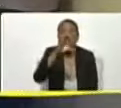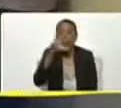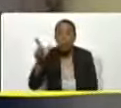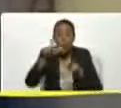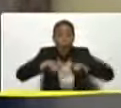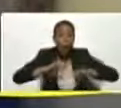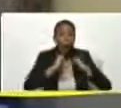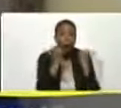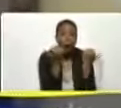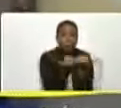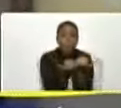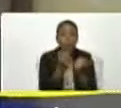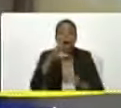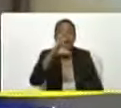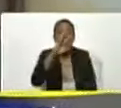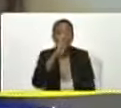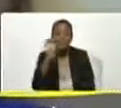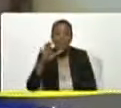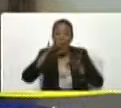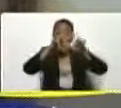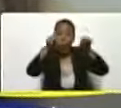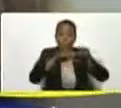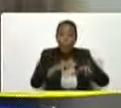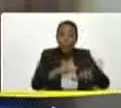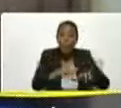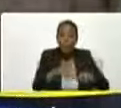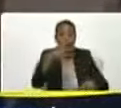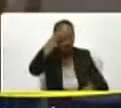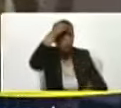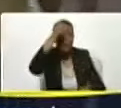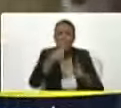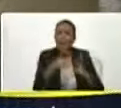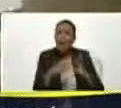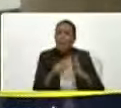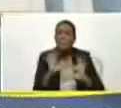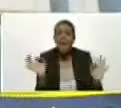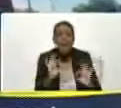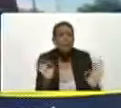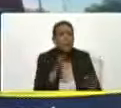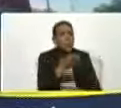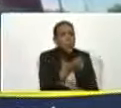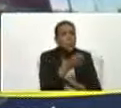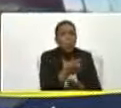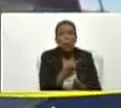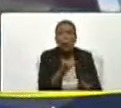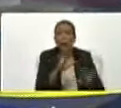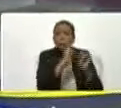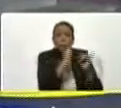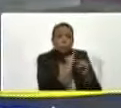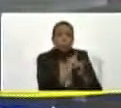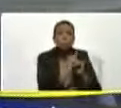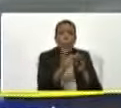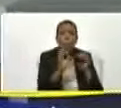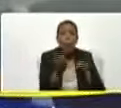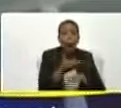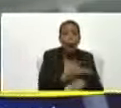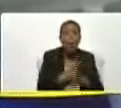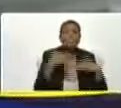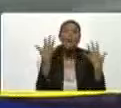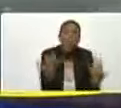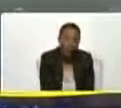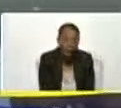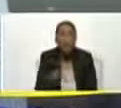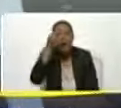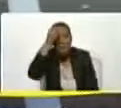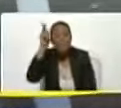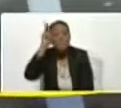nuevos tenemos el que donde varias veces nosotros tenemos ahí hacemos de todo aprendemos con los